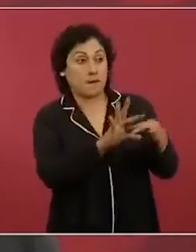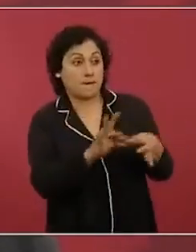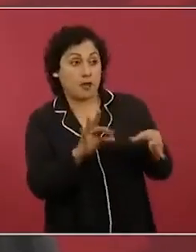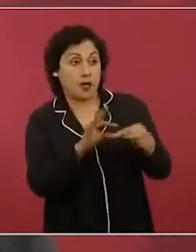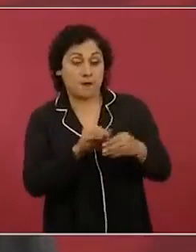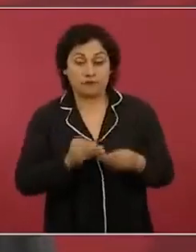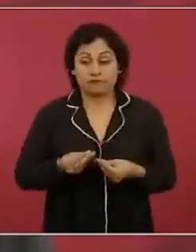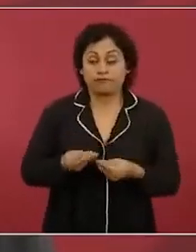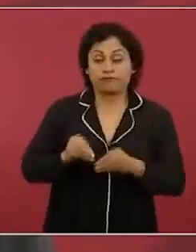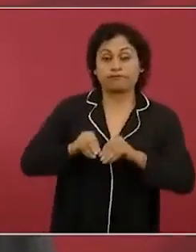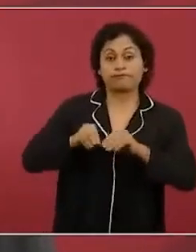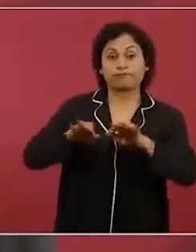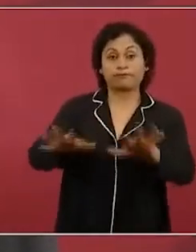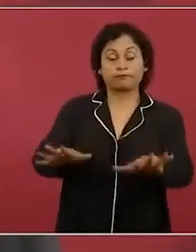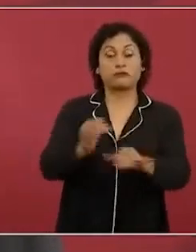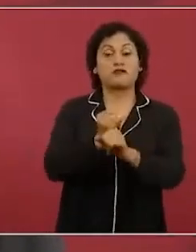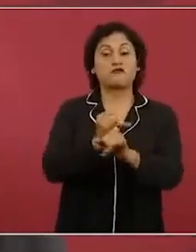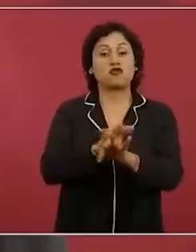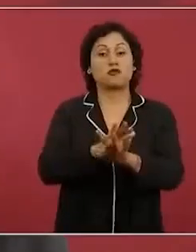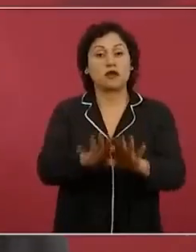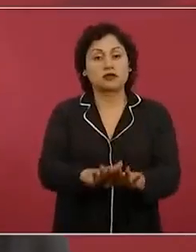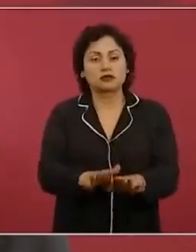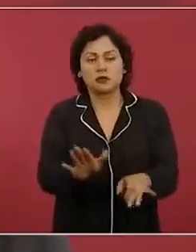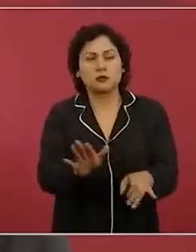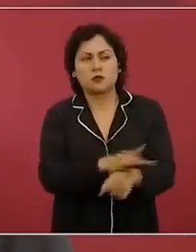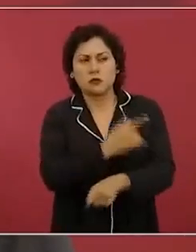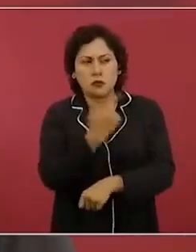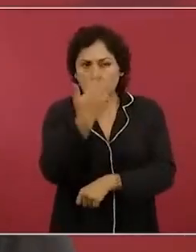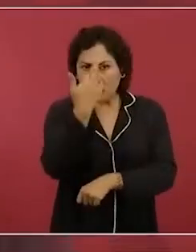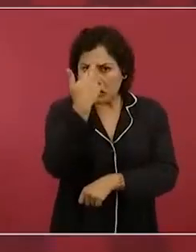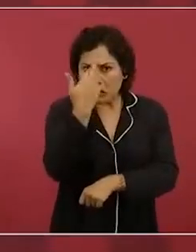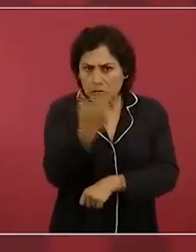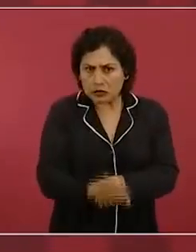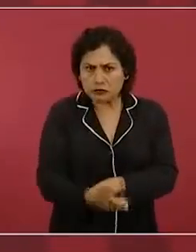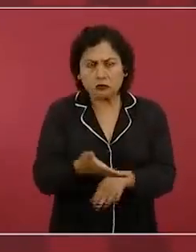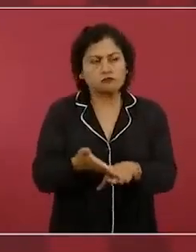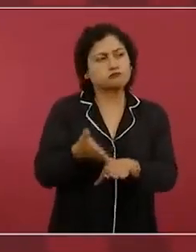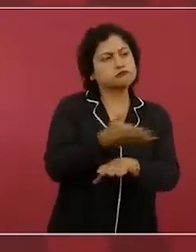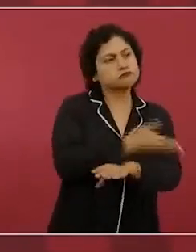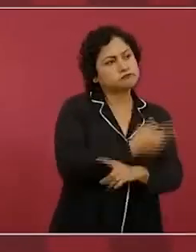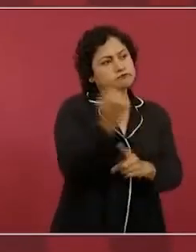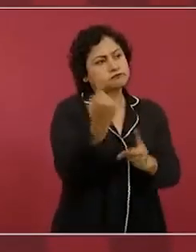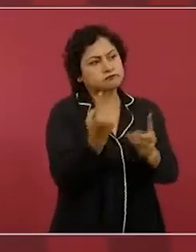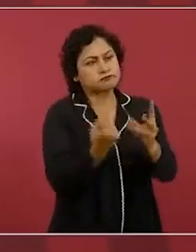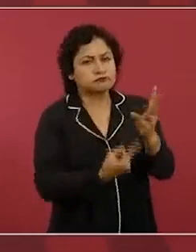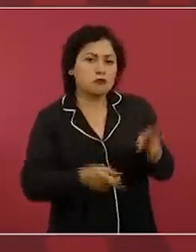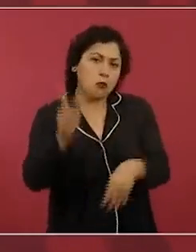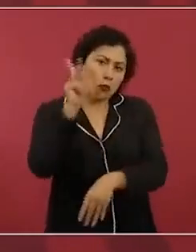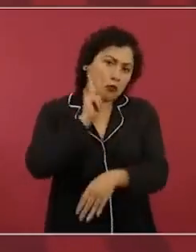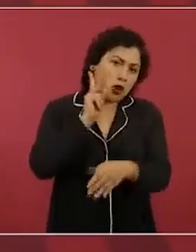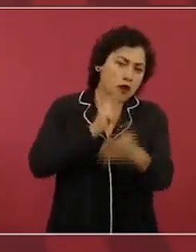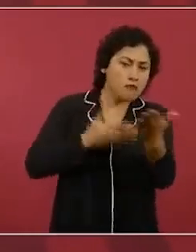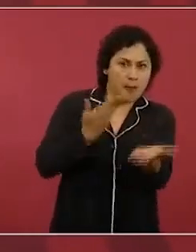cuáles fueron los motivos, las causas, presentar las pruebas,